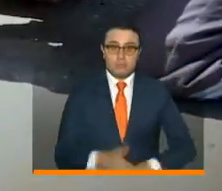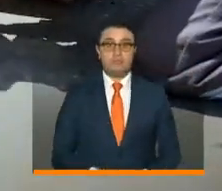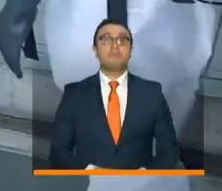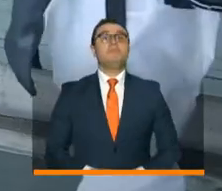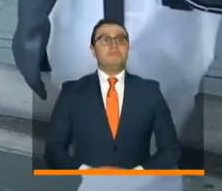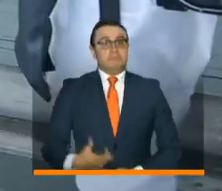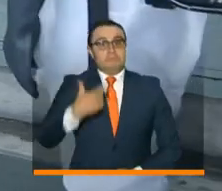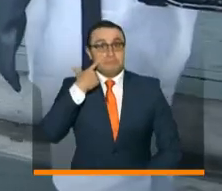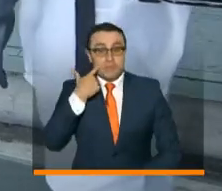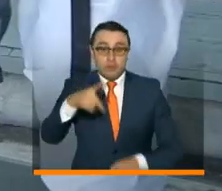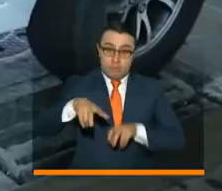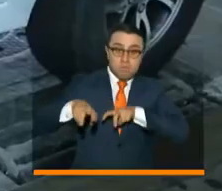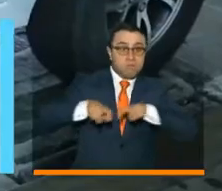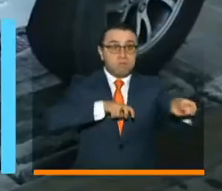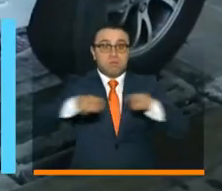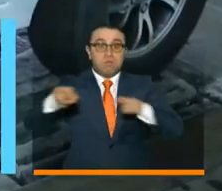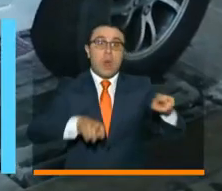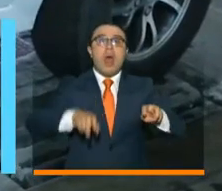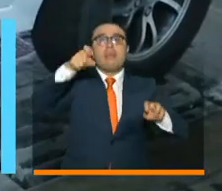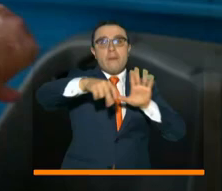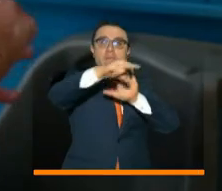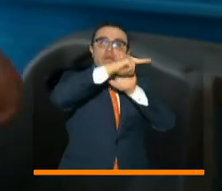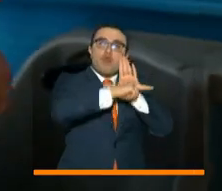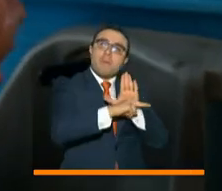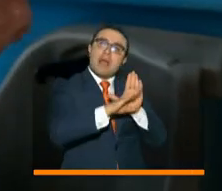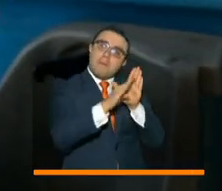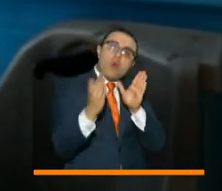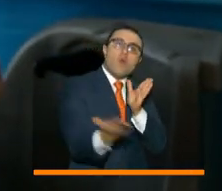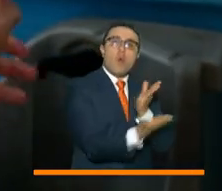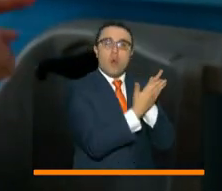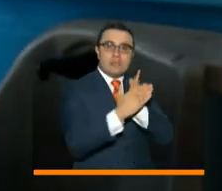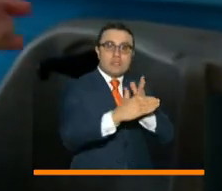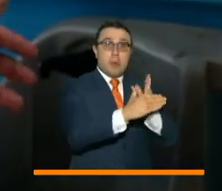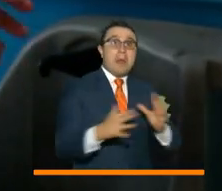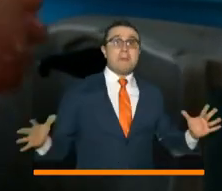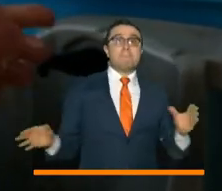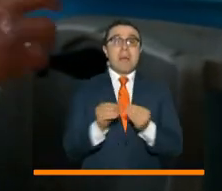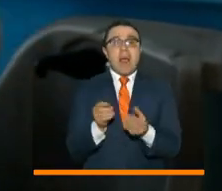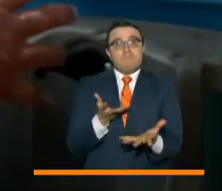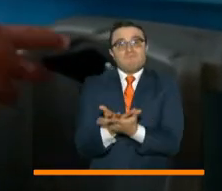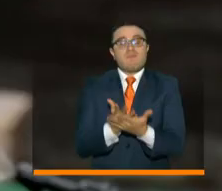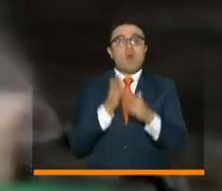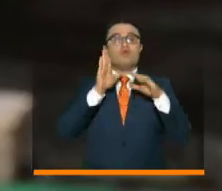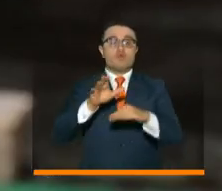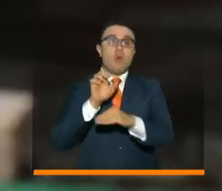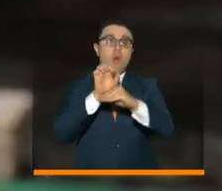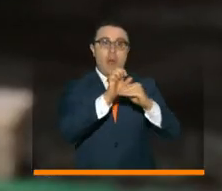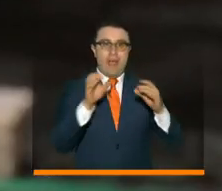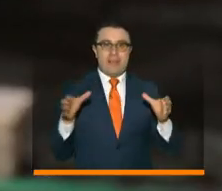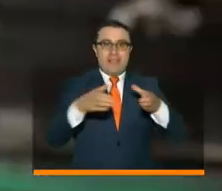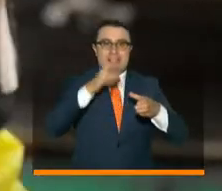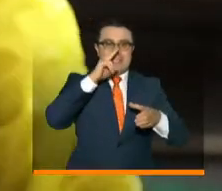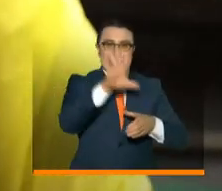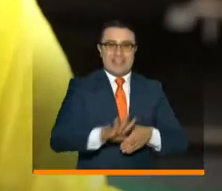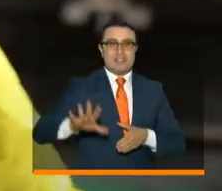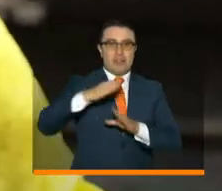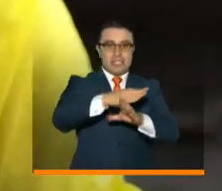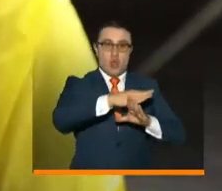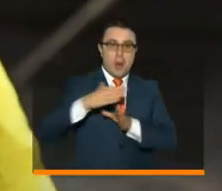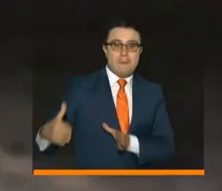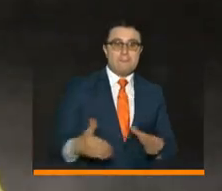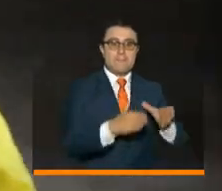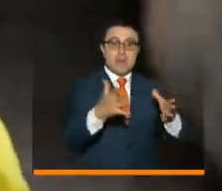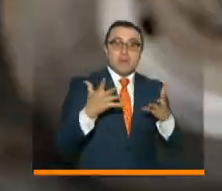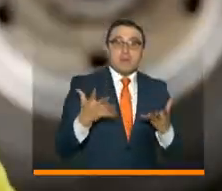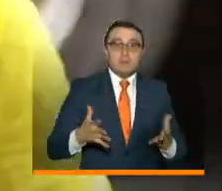para movilizarse deberá seguir las medidas de bioseguridad y las recomendaciones de la Agencia Nacional de Seguridad Vial, como lo son